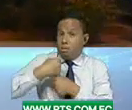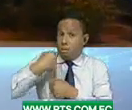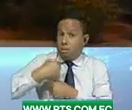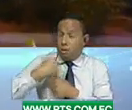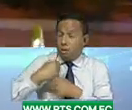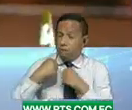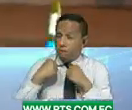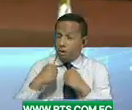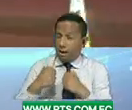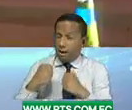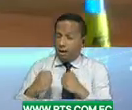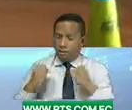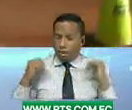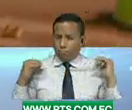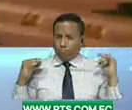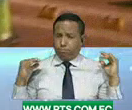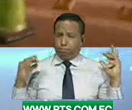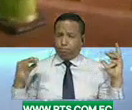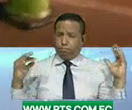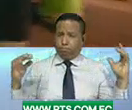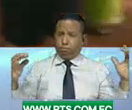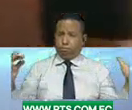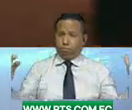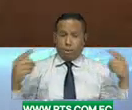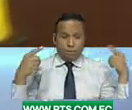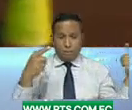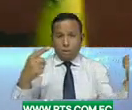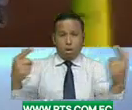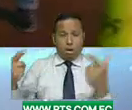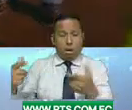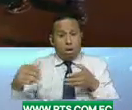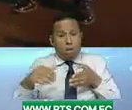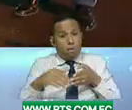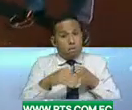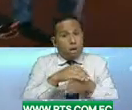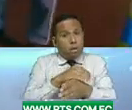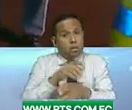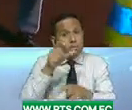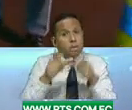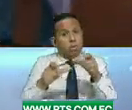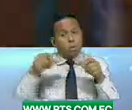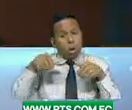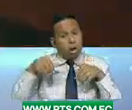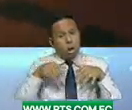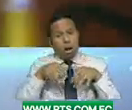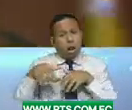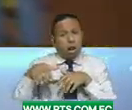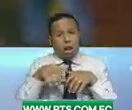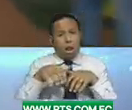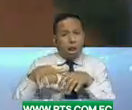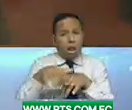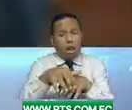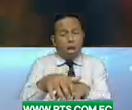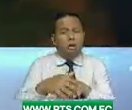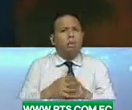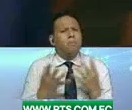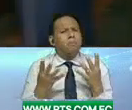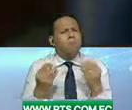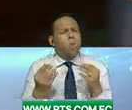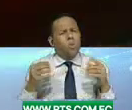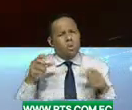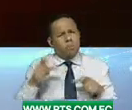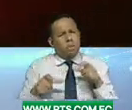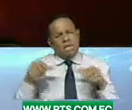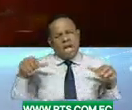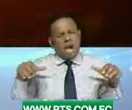a ingresar tanto ciudadanos a pies, van a ingresar varios ciudadanos a pies, gran cantidad de ciudadanos a pies,